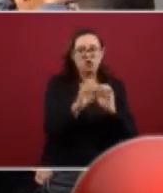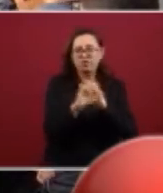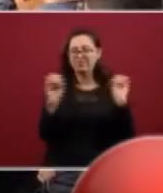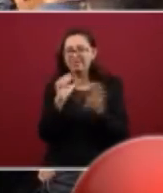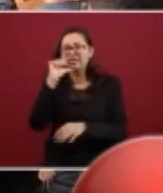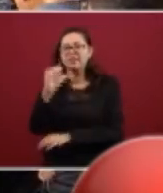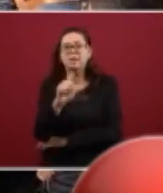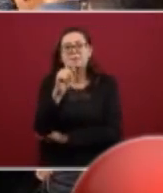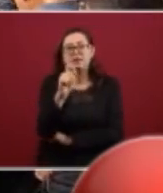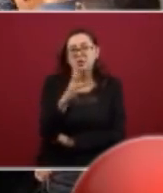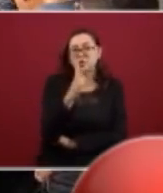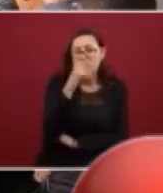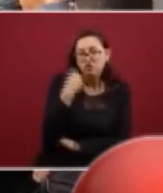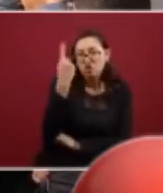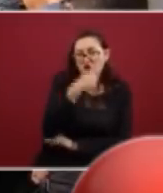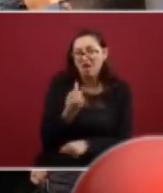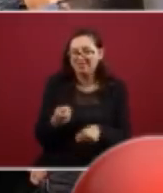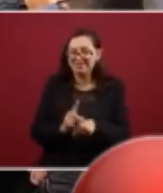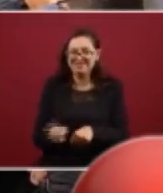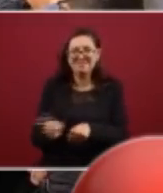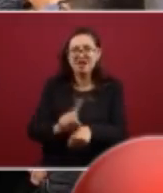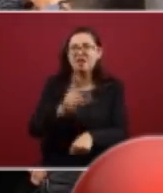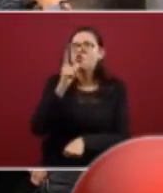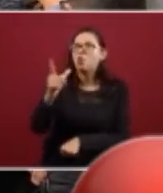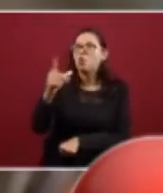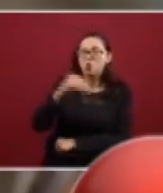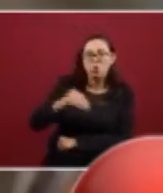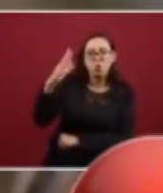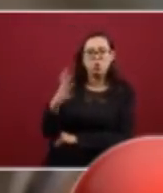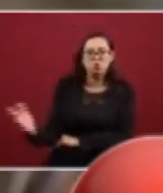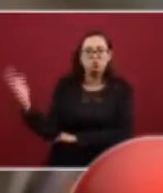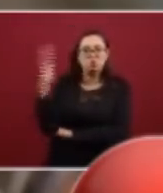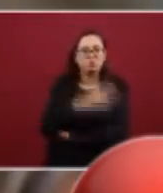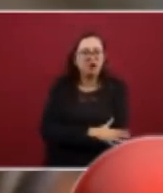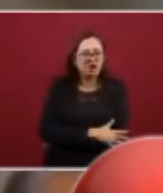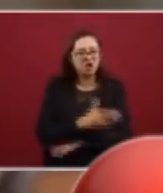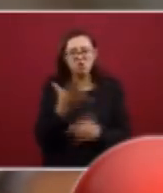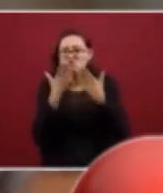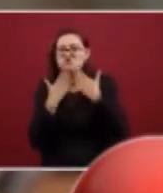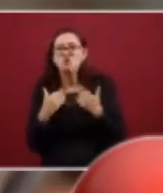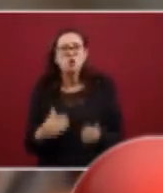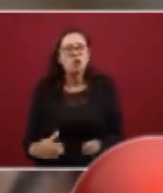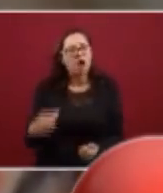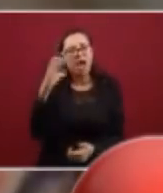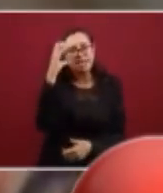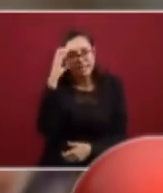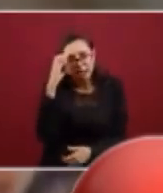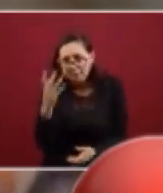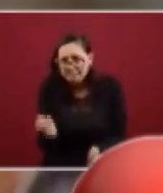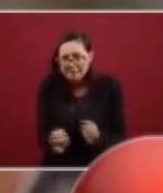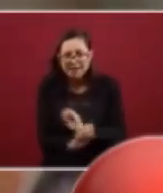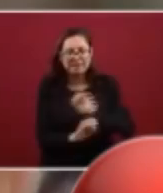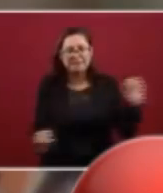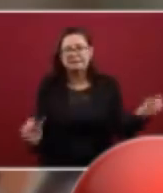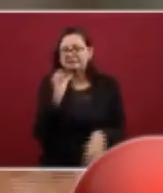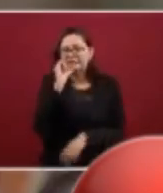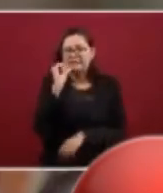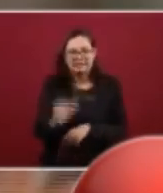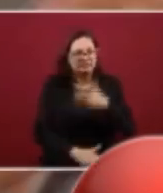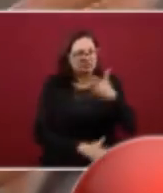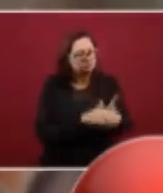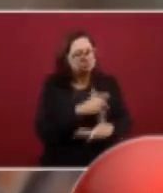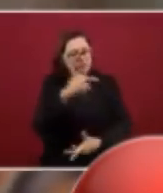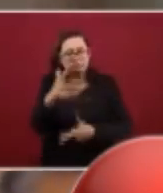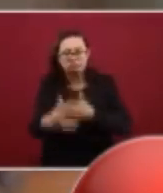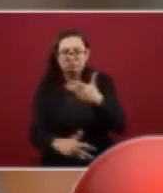luz, no pueden dormir porque duermen o se acuestan en el cemento con una sábana metálica y un etcétera muy